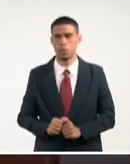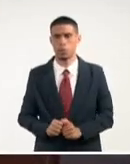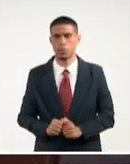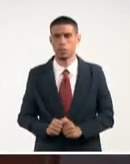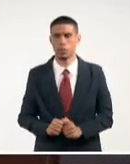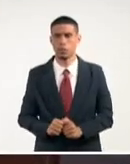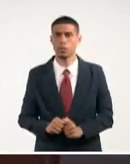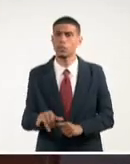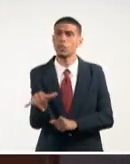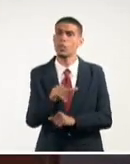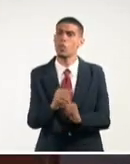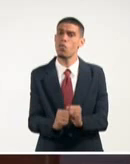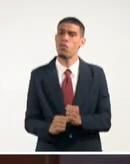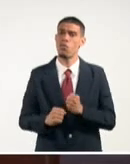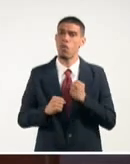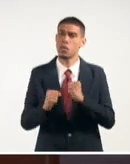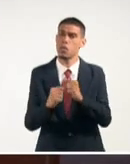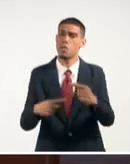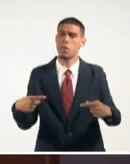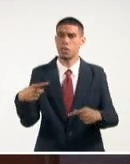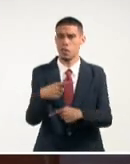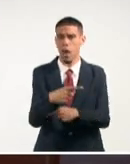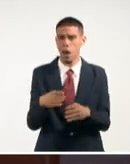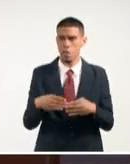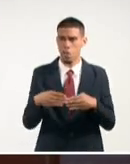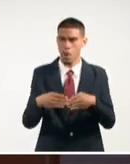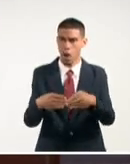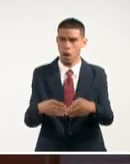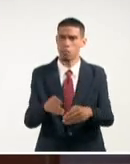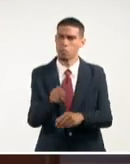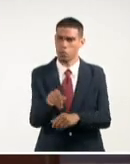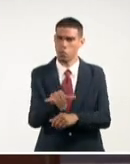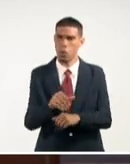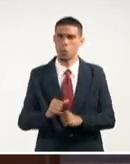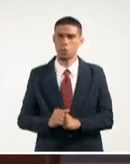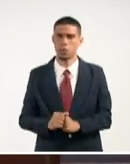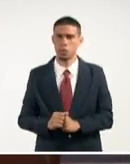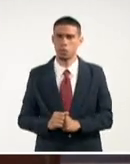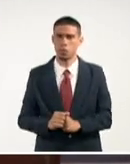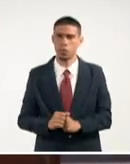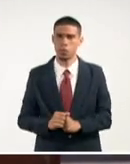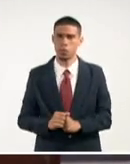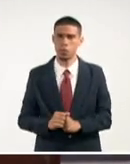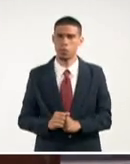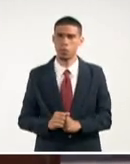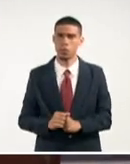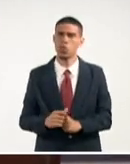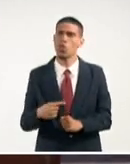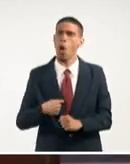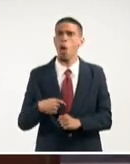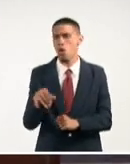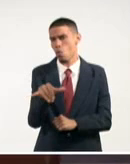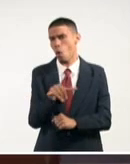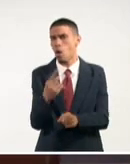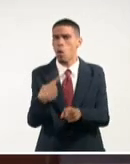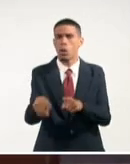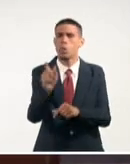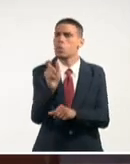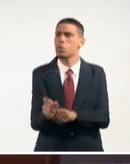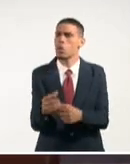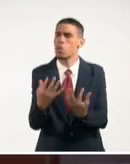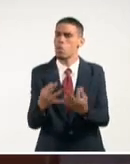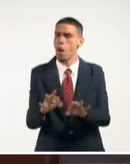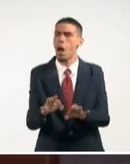de la fuerza principal de la Marina de Guerra. Y me encontraba con uno más entre la multitud